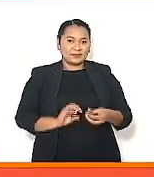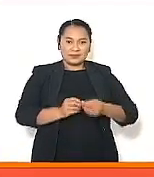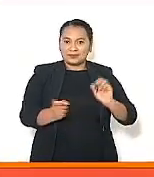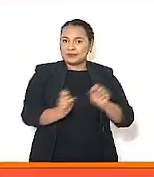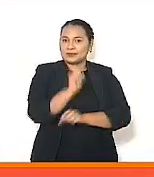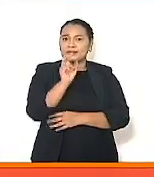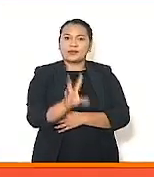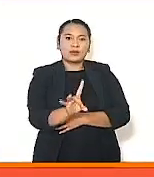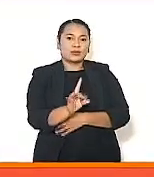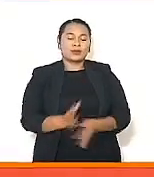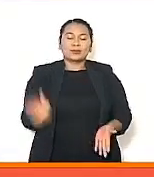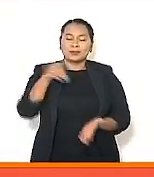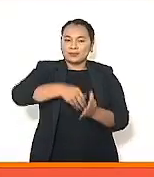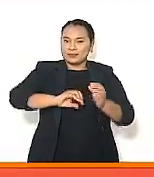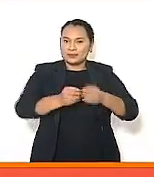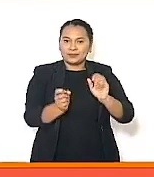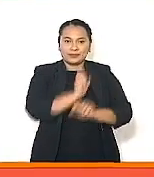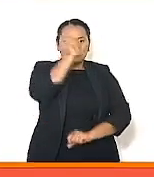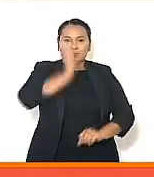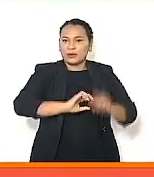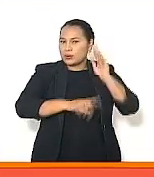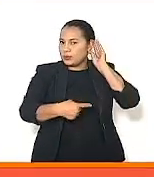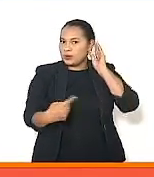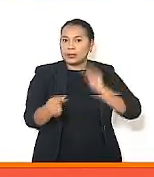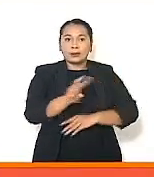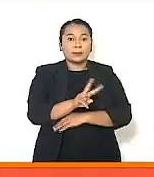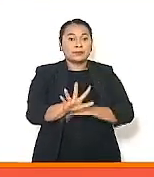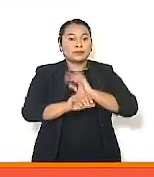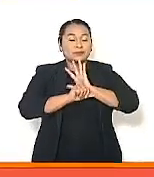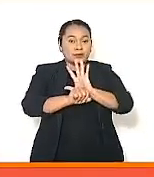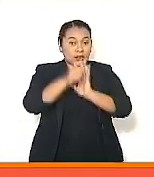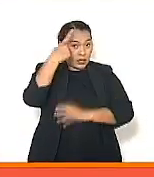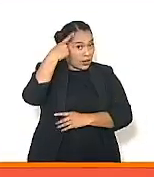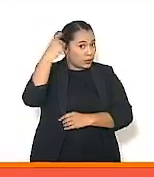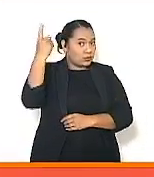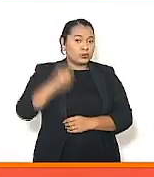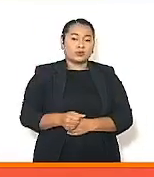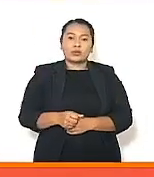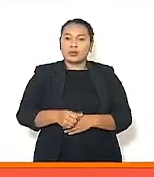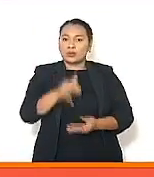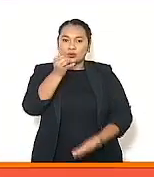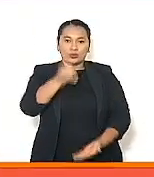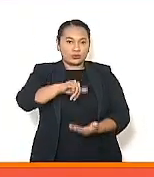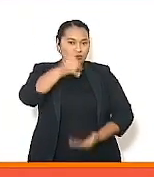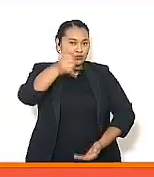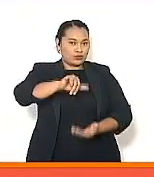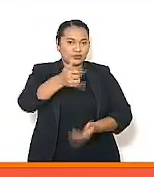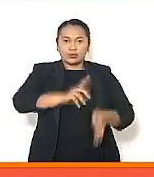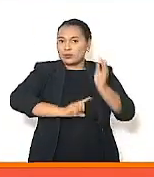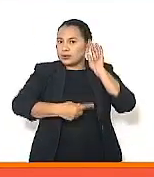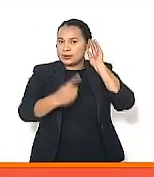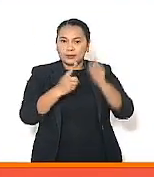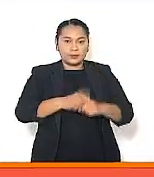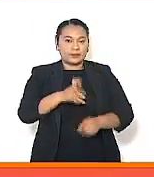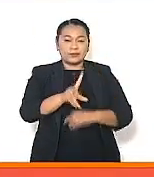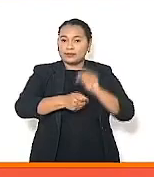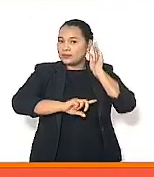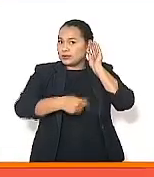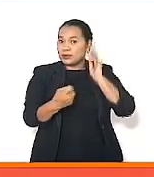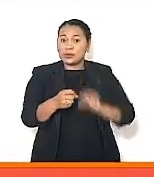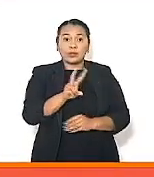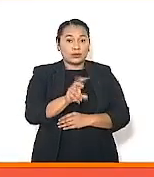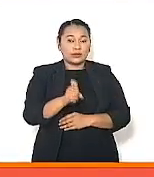este es el 8. Número favorecido para diaria es el 25 con su símbolo de sueños balanza. Para Multi-X 2X y para más